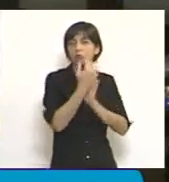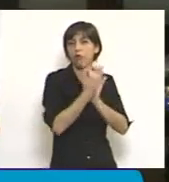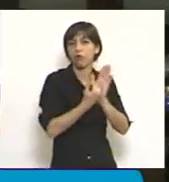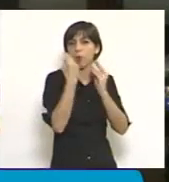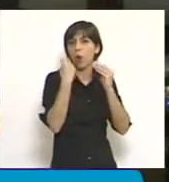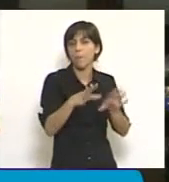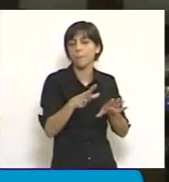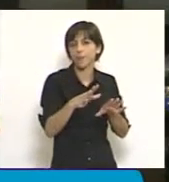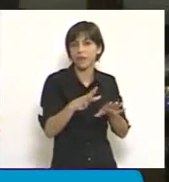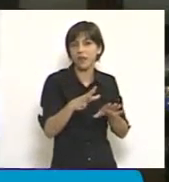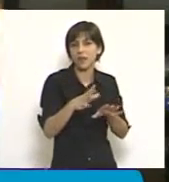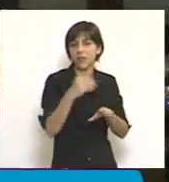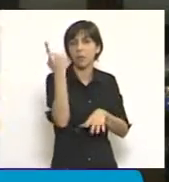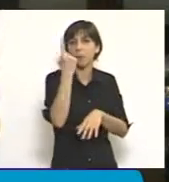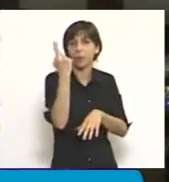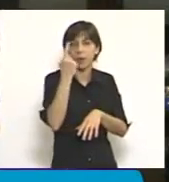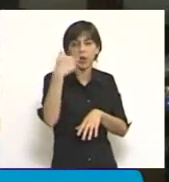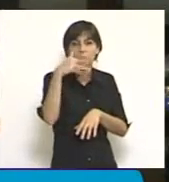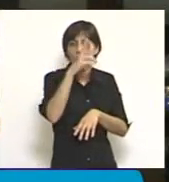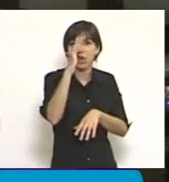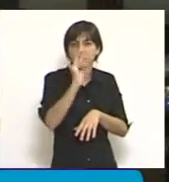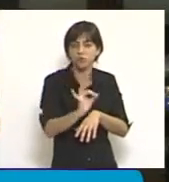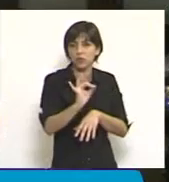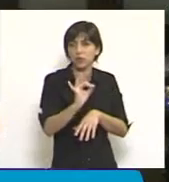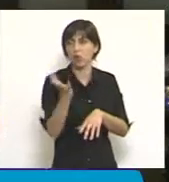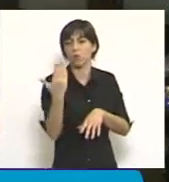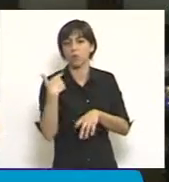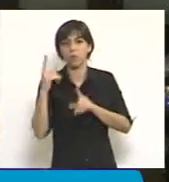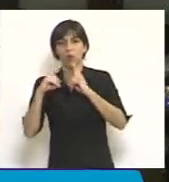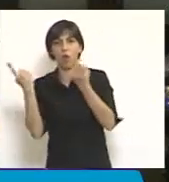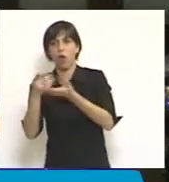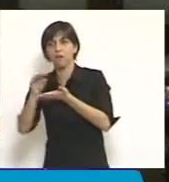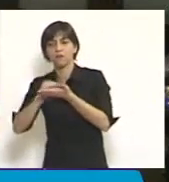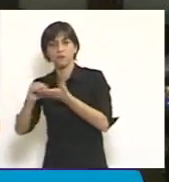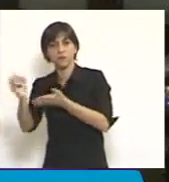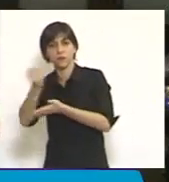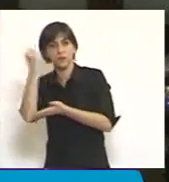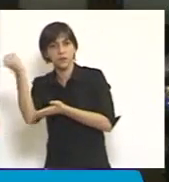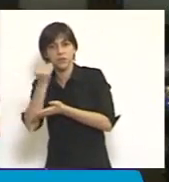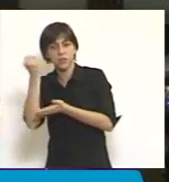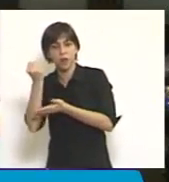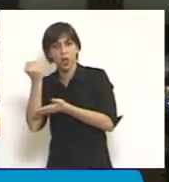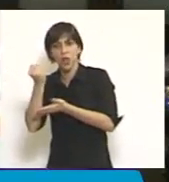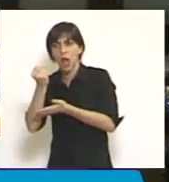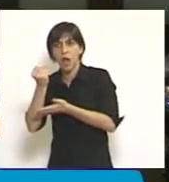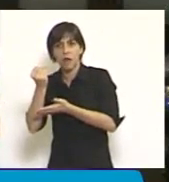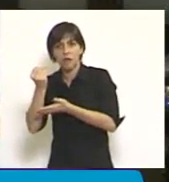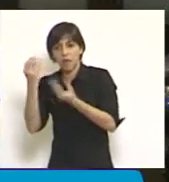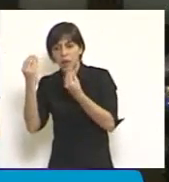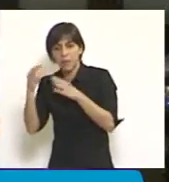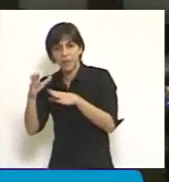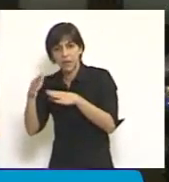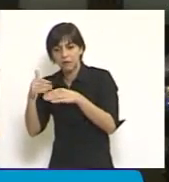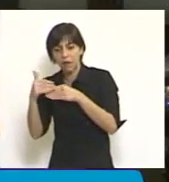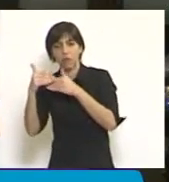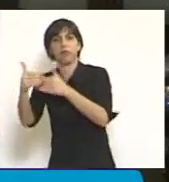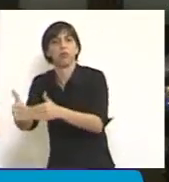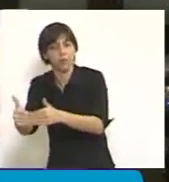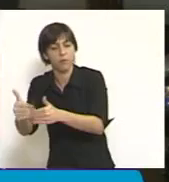la puesta en marcha del nuevo proyecto, sin embargo, van a entrar en funcionamiento el 1 de junio. Entonces, ¿cómo? El nuevo código empieza a funcionar